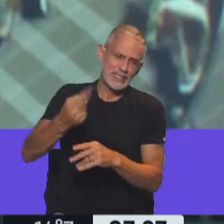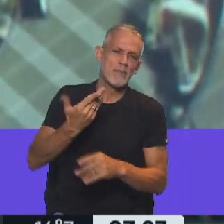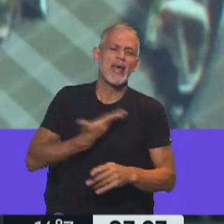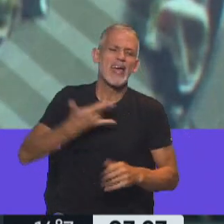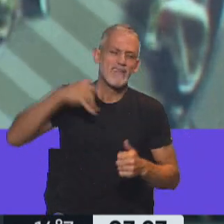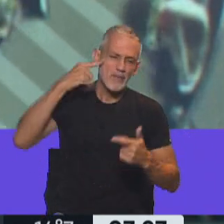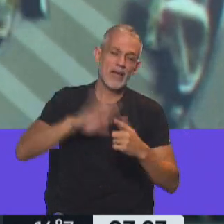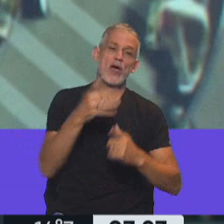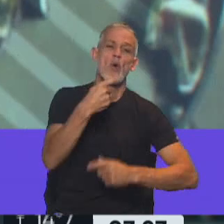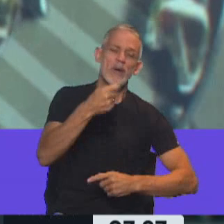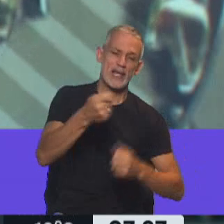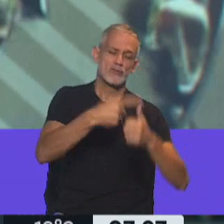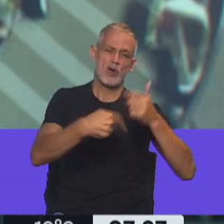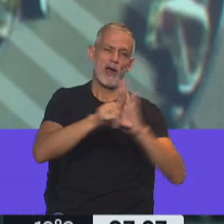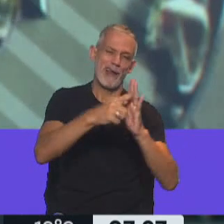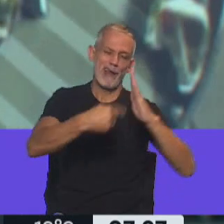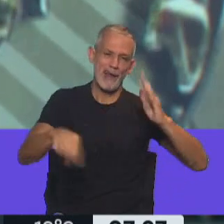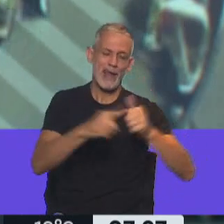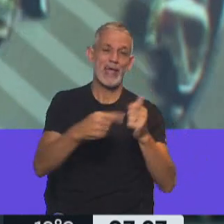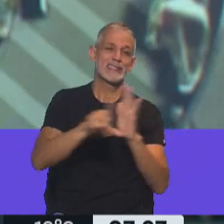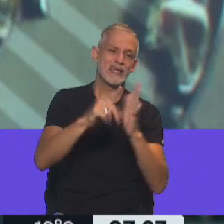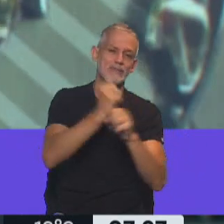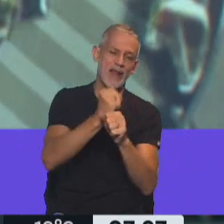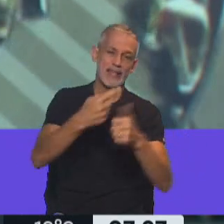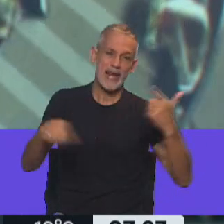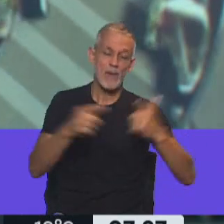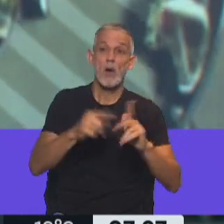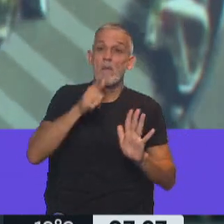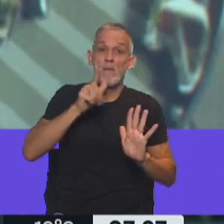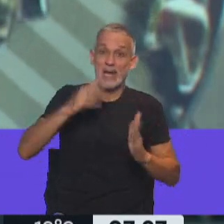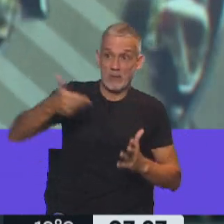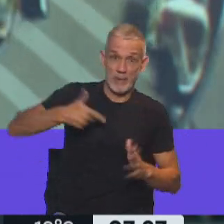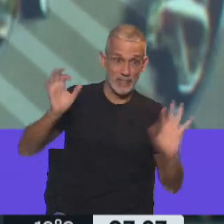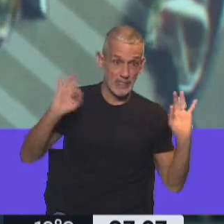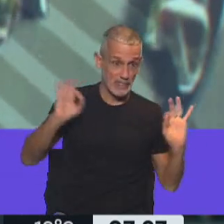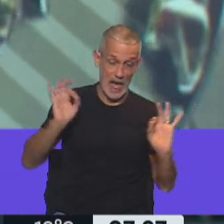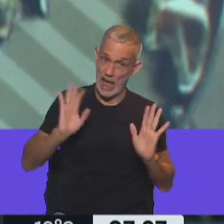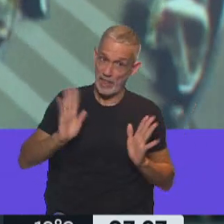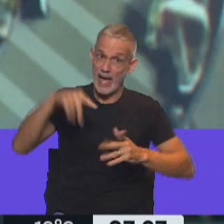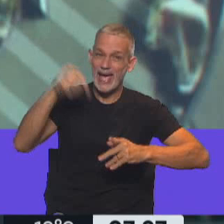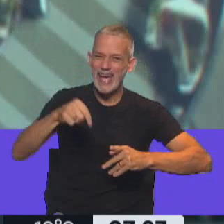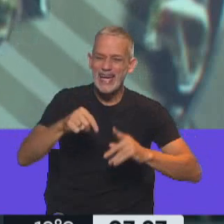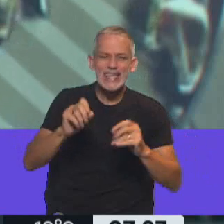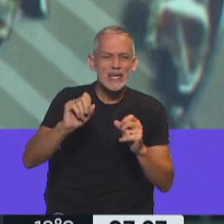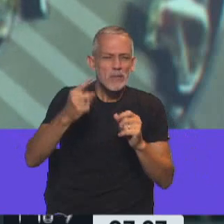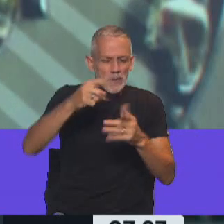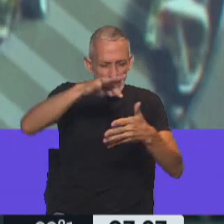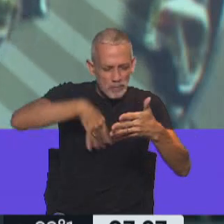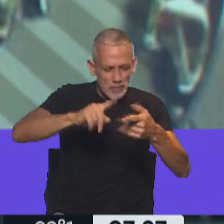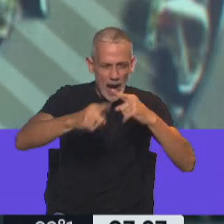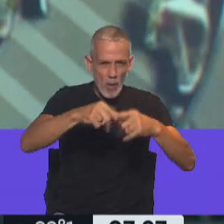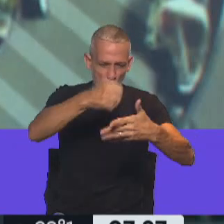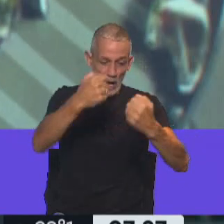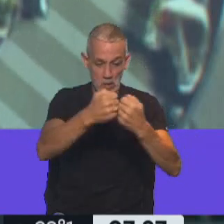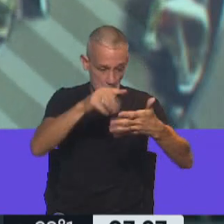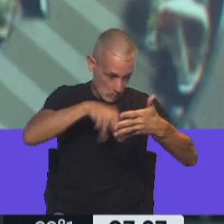la jubilatoria, también la laboral. No habría nada de eso en este principio de acuerdo, lo cual sería algo